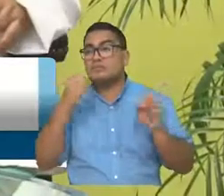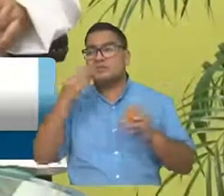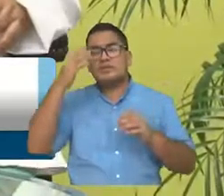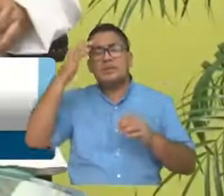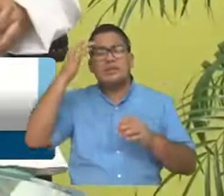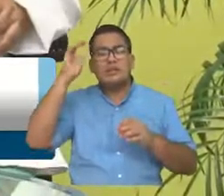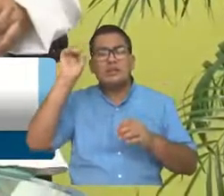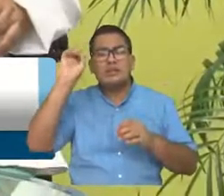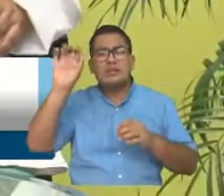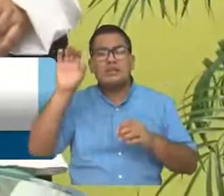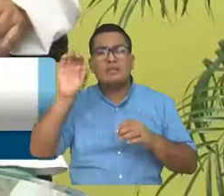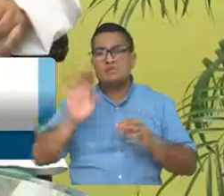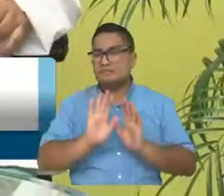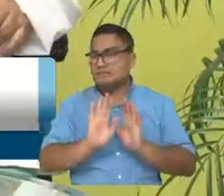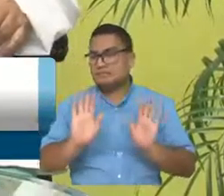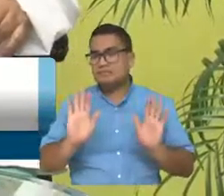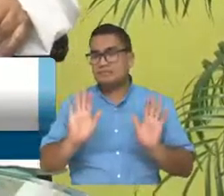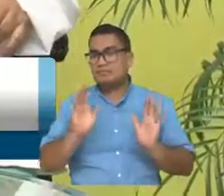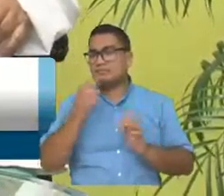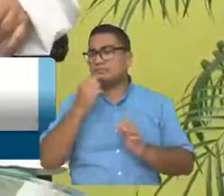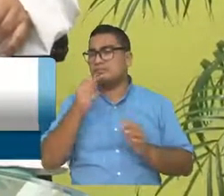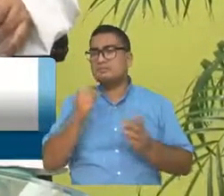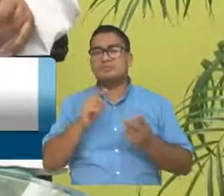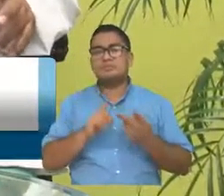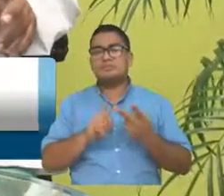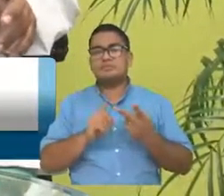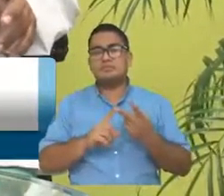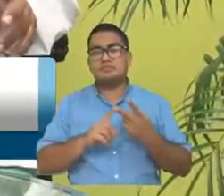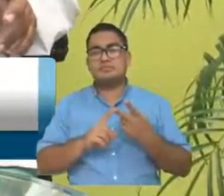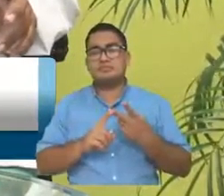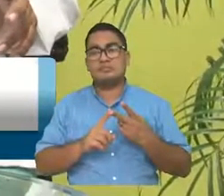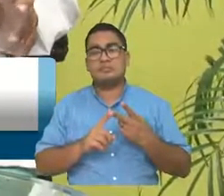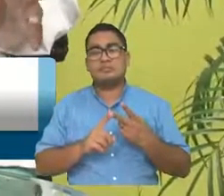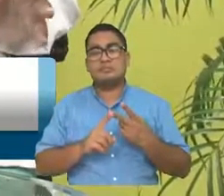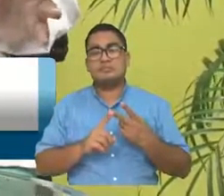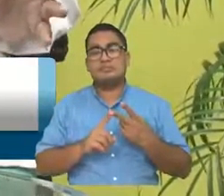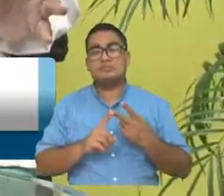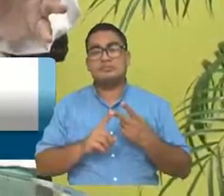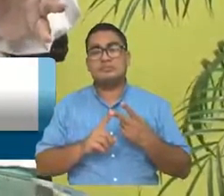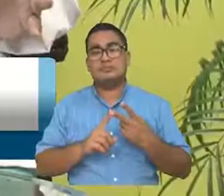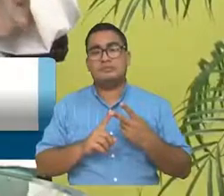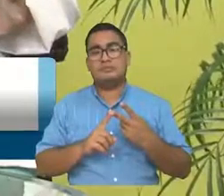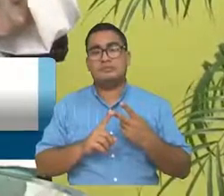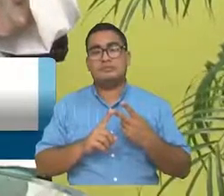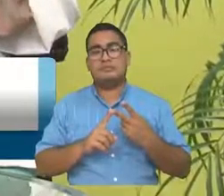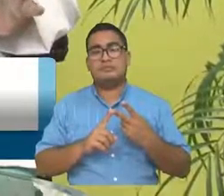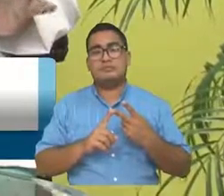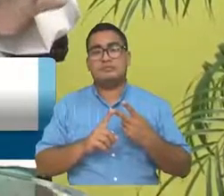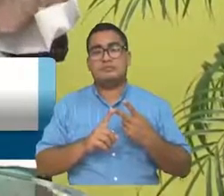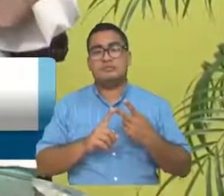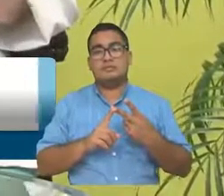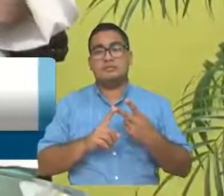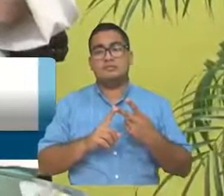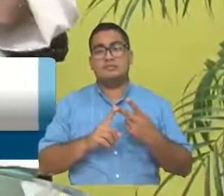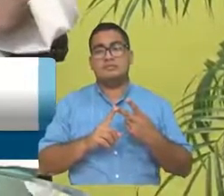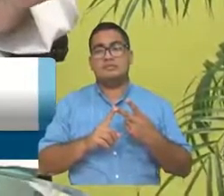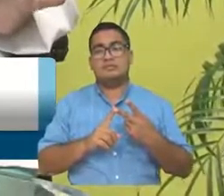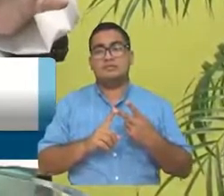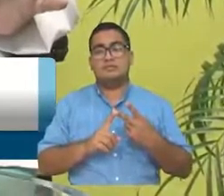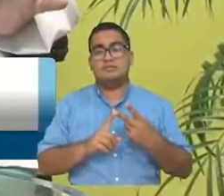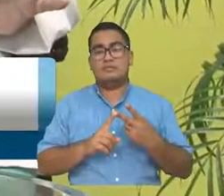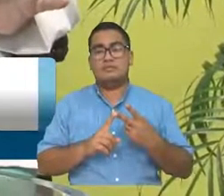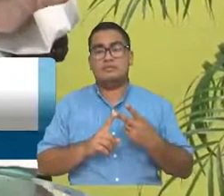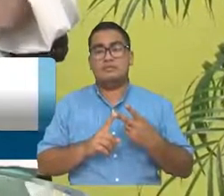asintomática? Bueno, porque durante un periodo de más o menos entre 7, 14 días, no